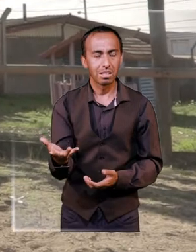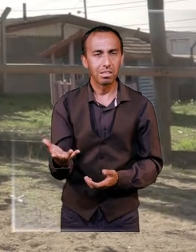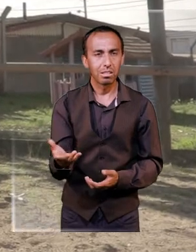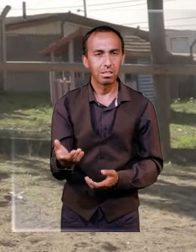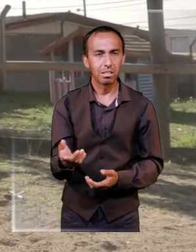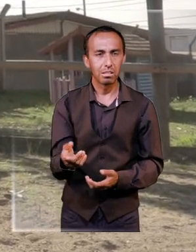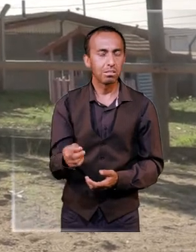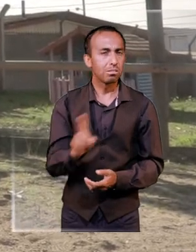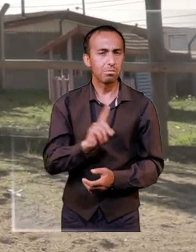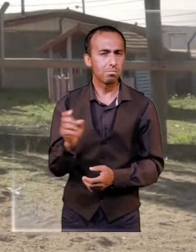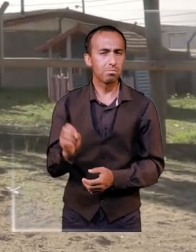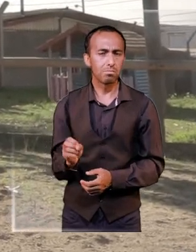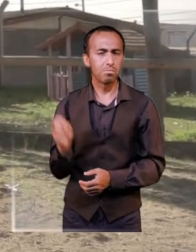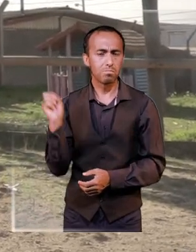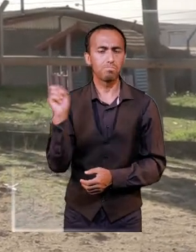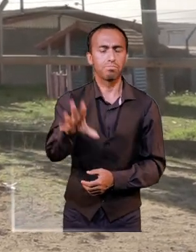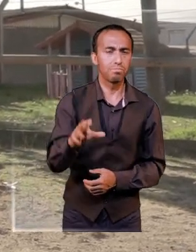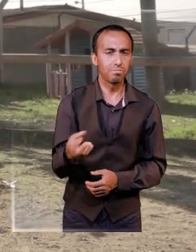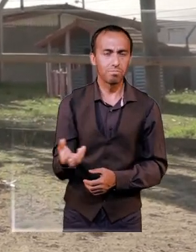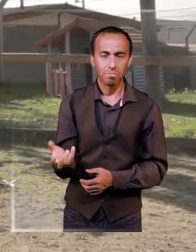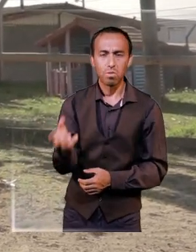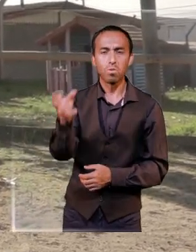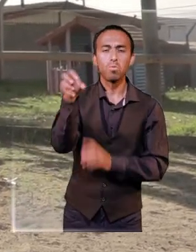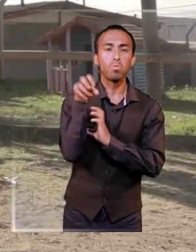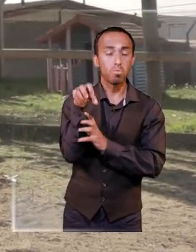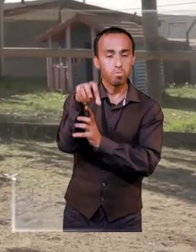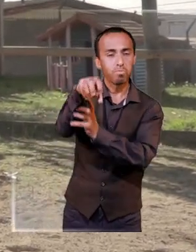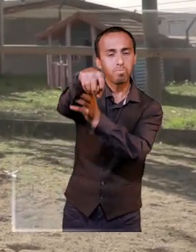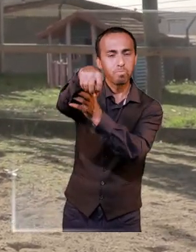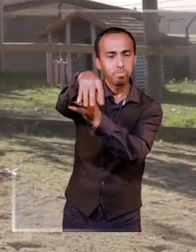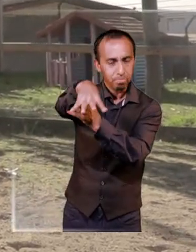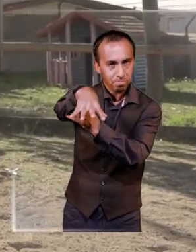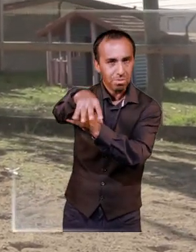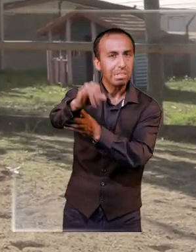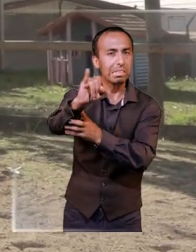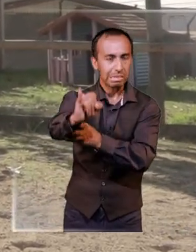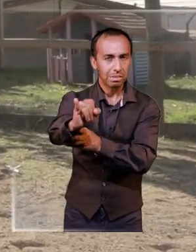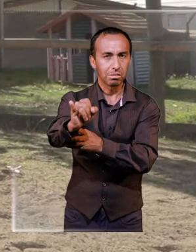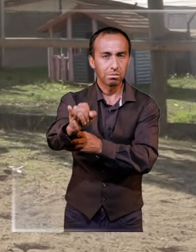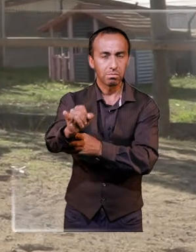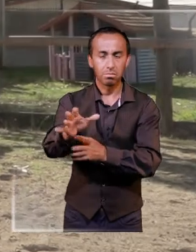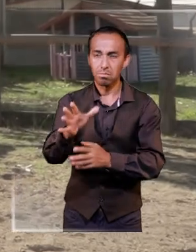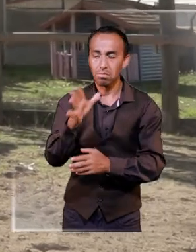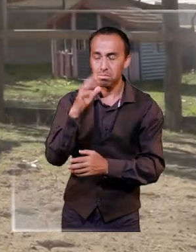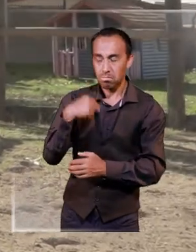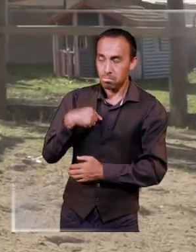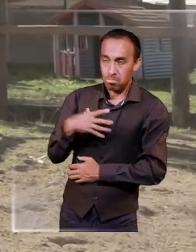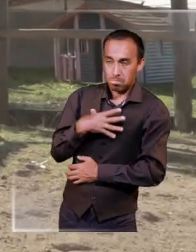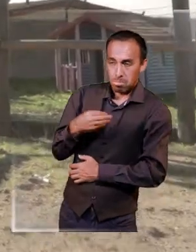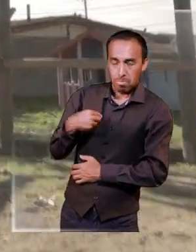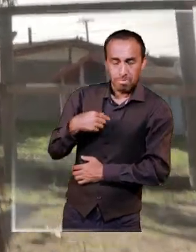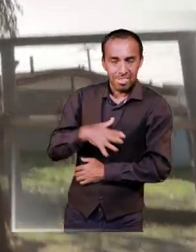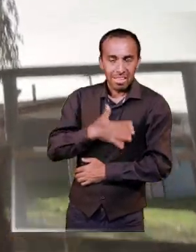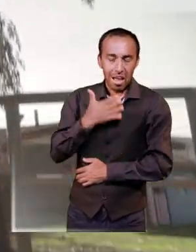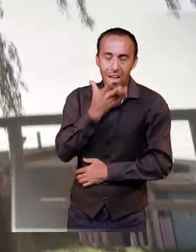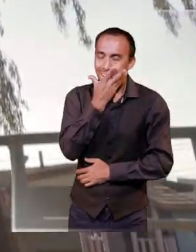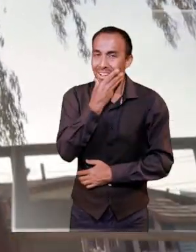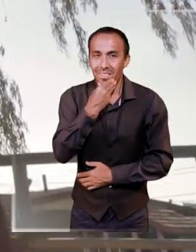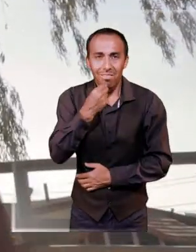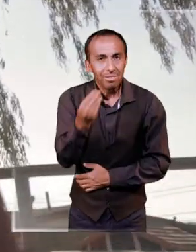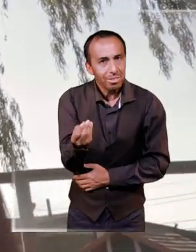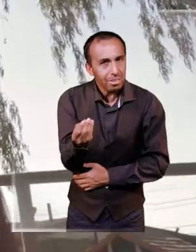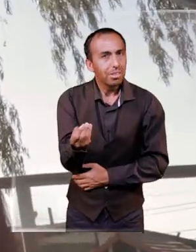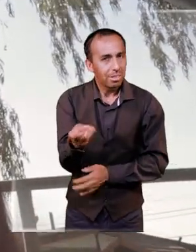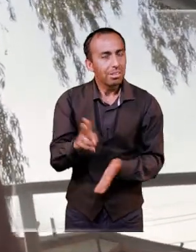vamos. Recuerda, tengo que estirar el brazo, no tengo que tirar la pelota, yo dejo la pelota. Y ese aprendizaje, yo lo siento como